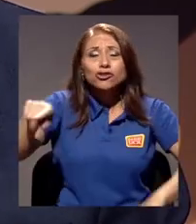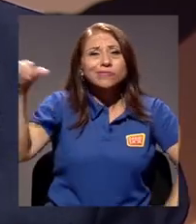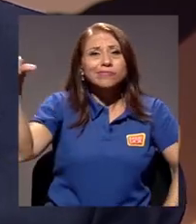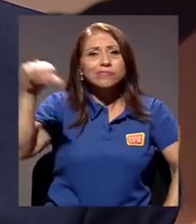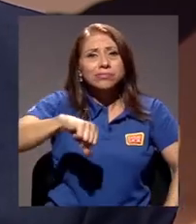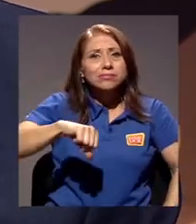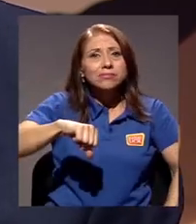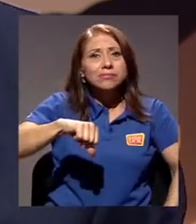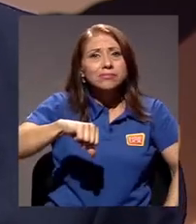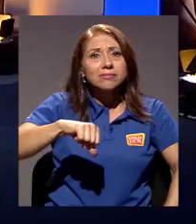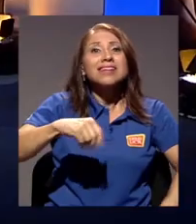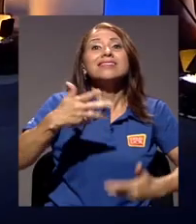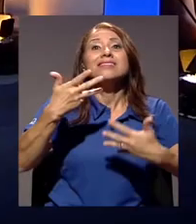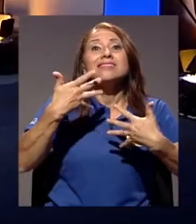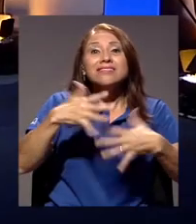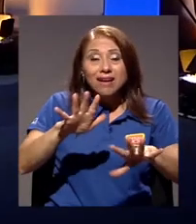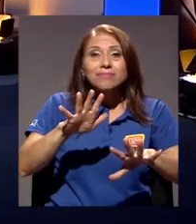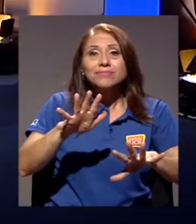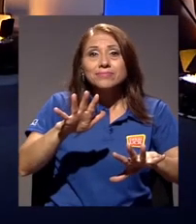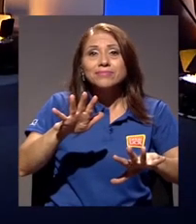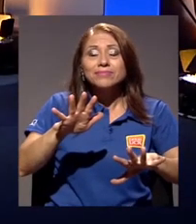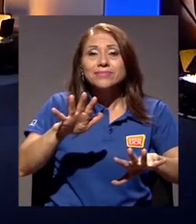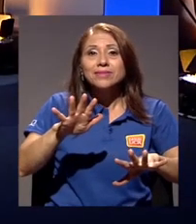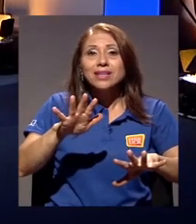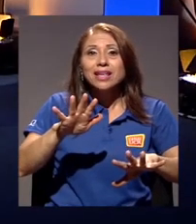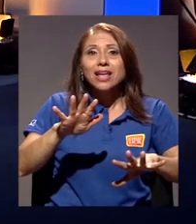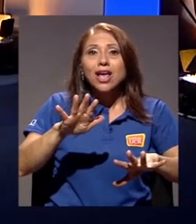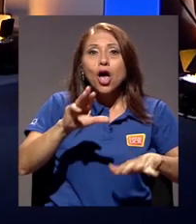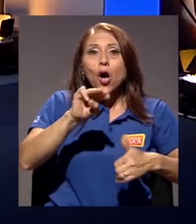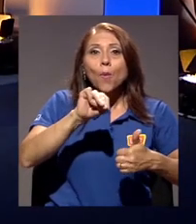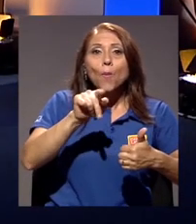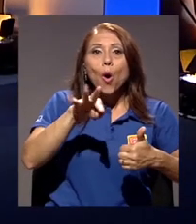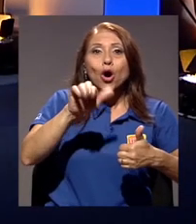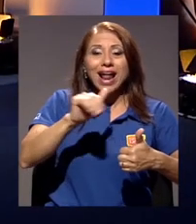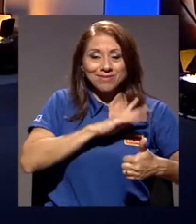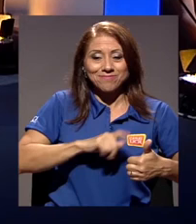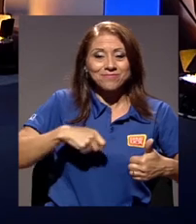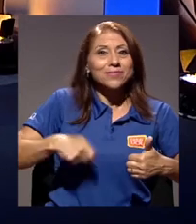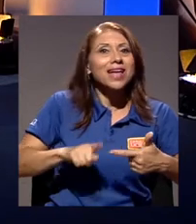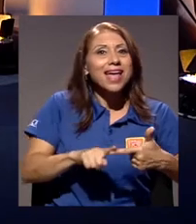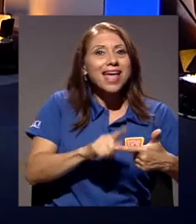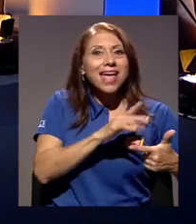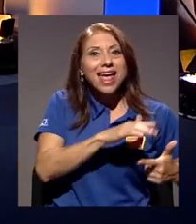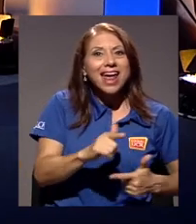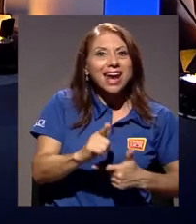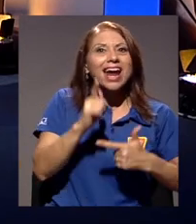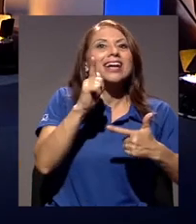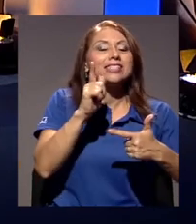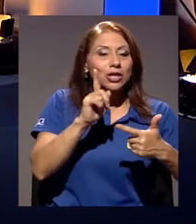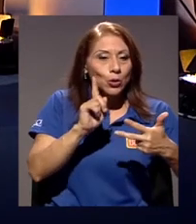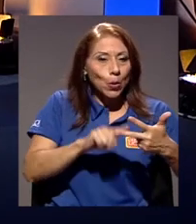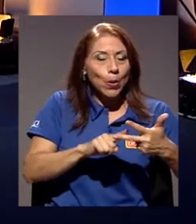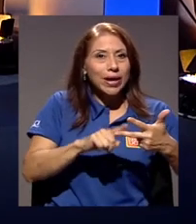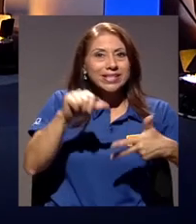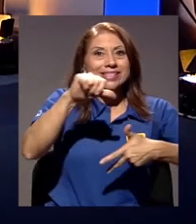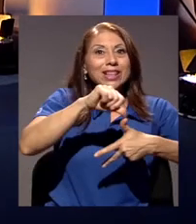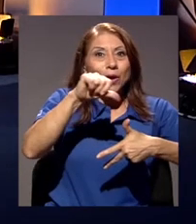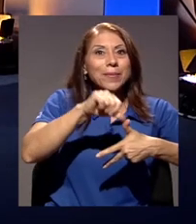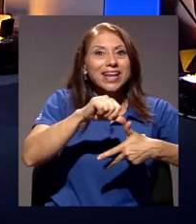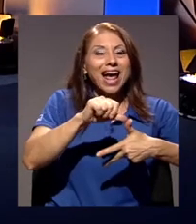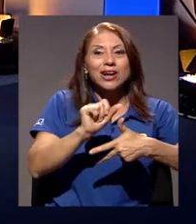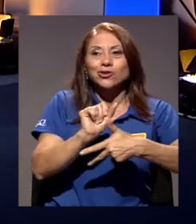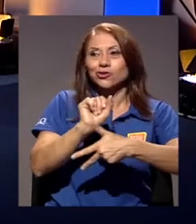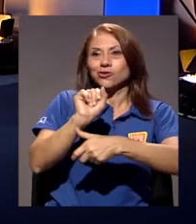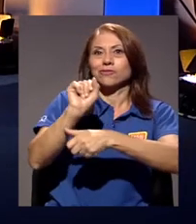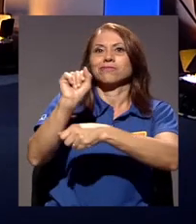han sido derrotados por por mora por su ejército por los centroamericanos que